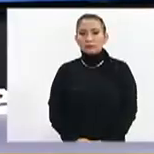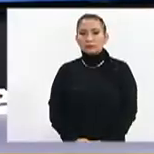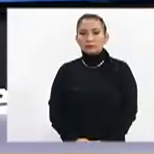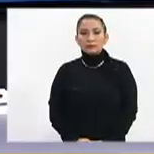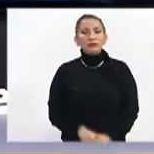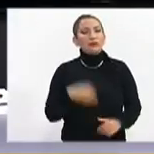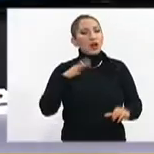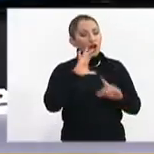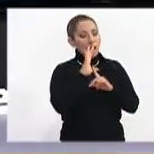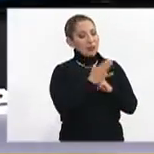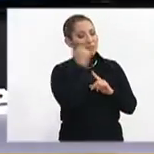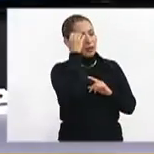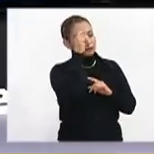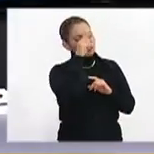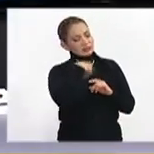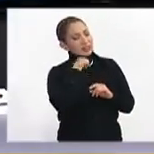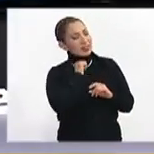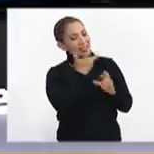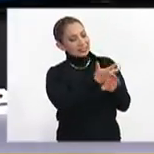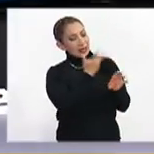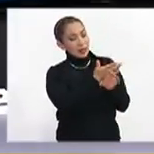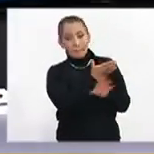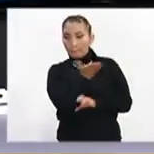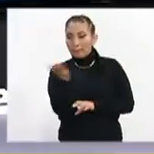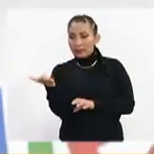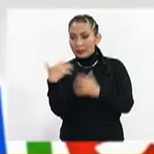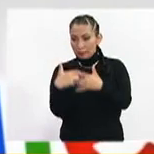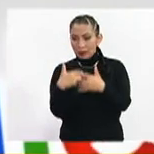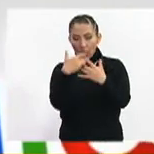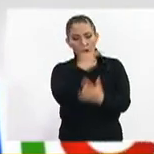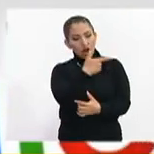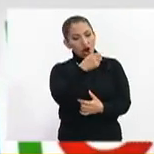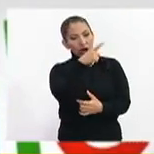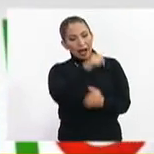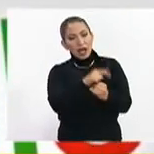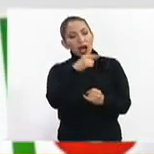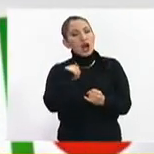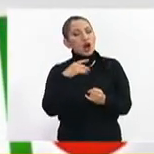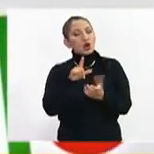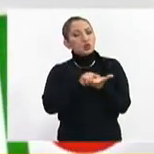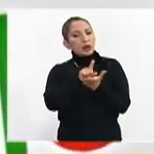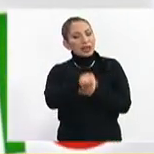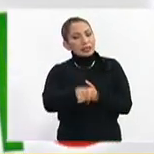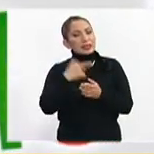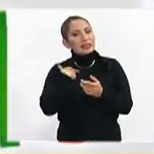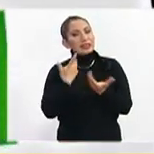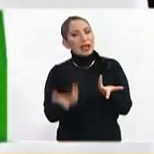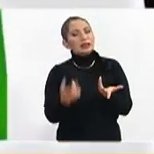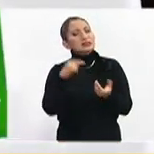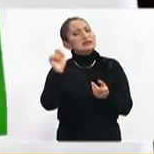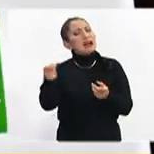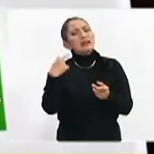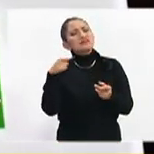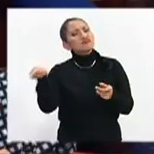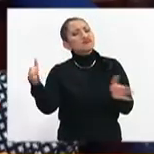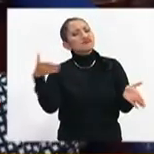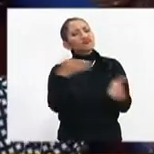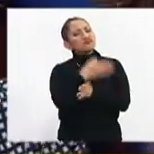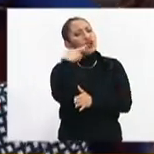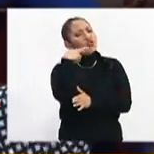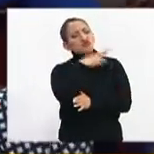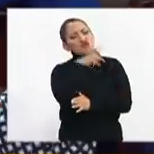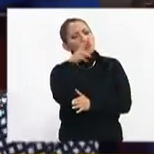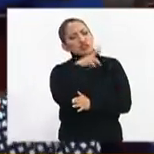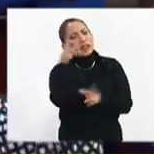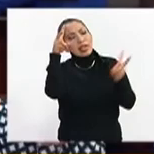El Comité de Inteligencia del Senado de Estados Unidos solicitó a las empresas Google, Facebook y Twitter testificar sobre la injerencia de Rusia en